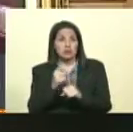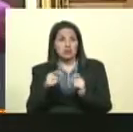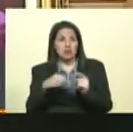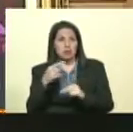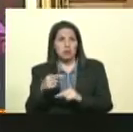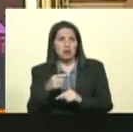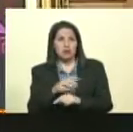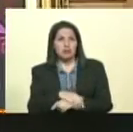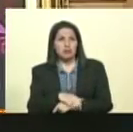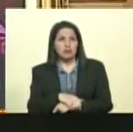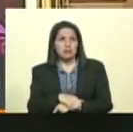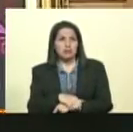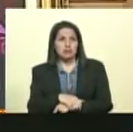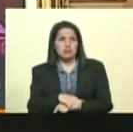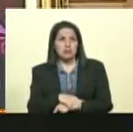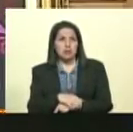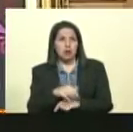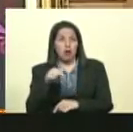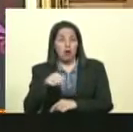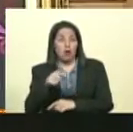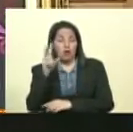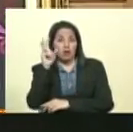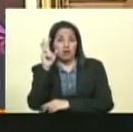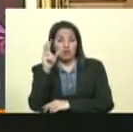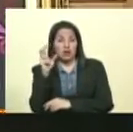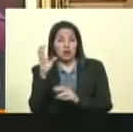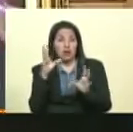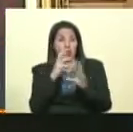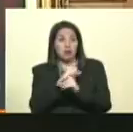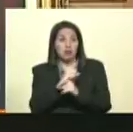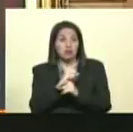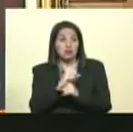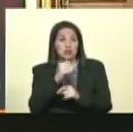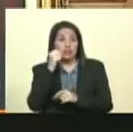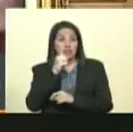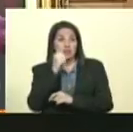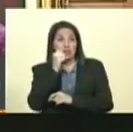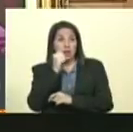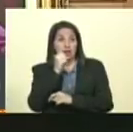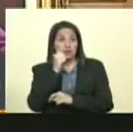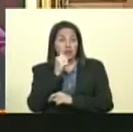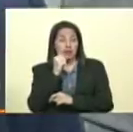las 8:30. Hoy es viernes en la noche, sábado chiquito. Se van para su casa todito.